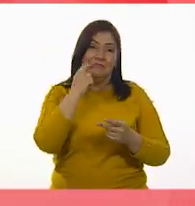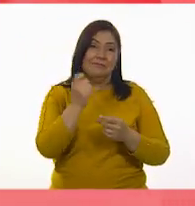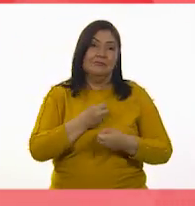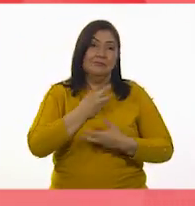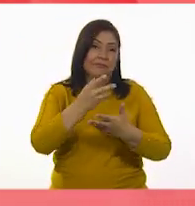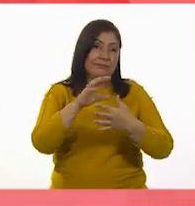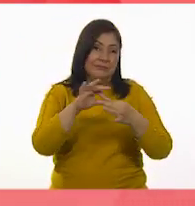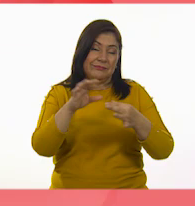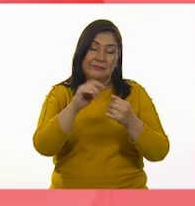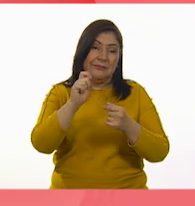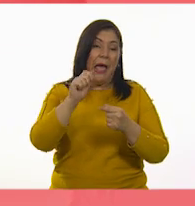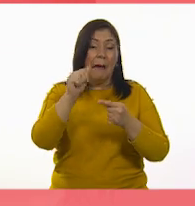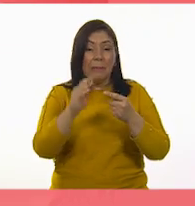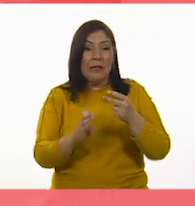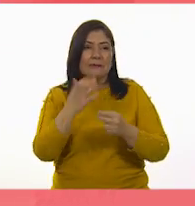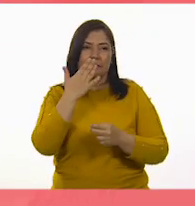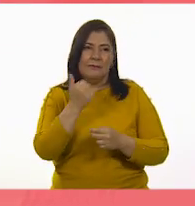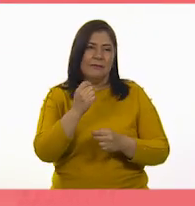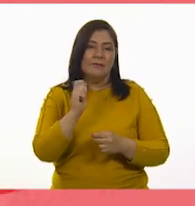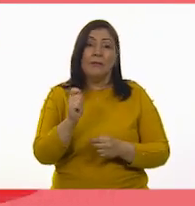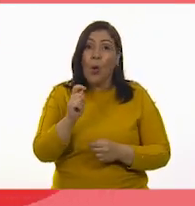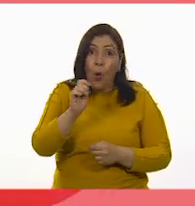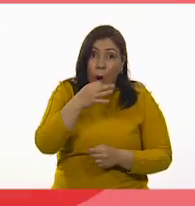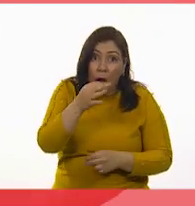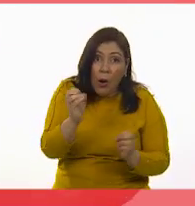¿Y esas caras? ¿A poco no les avisaron?